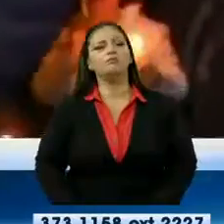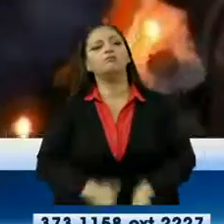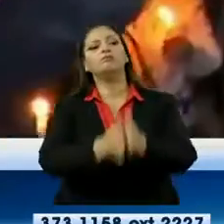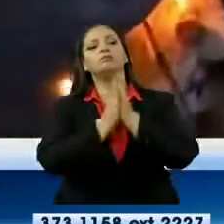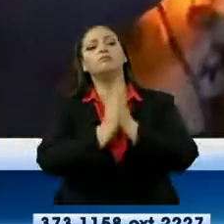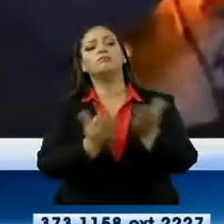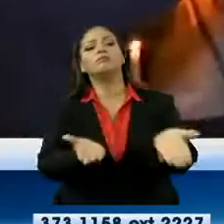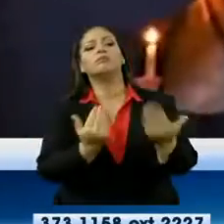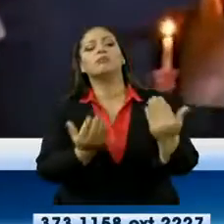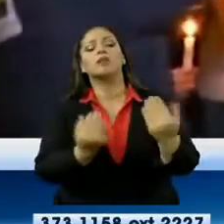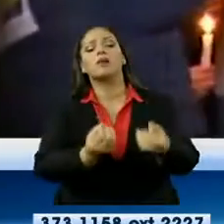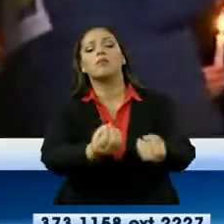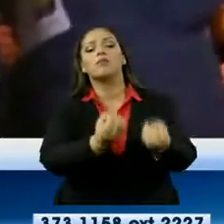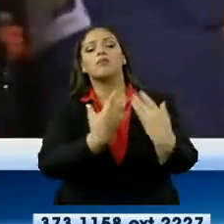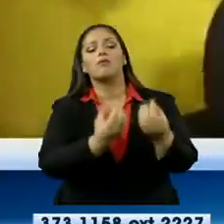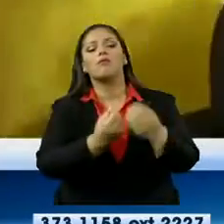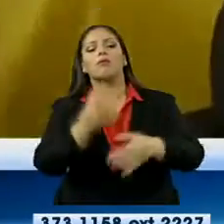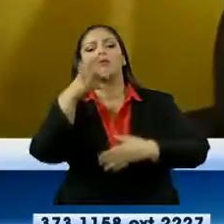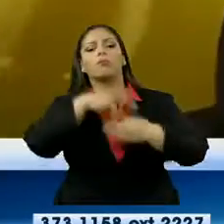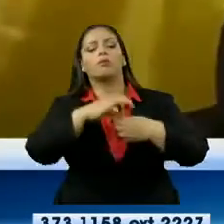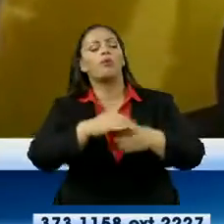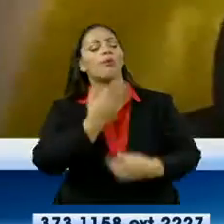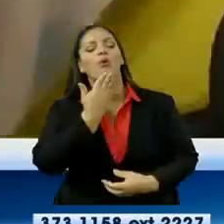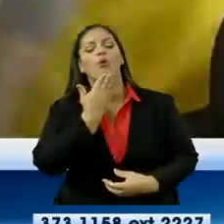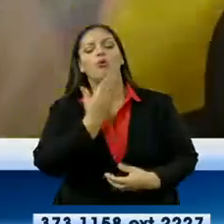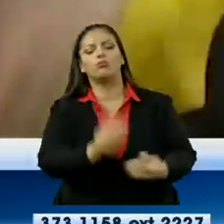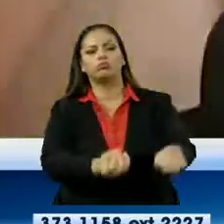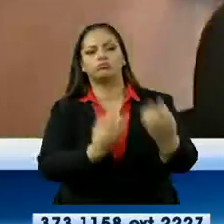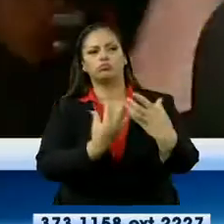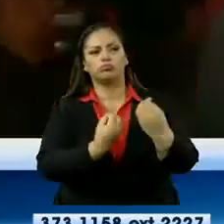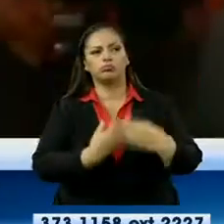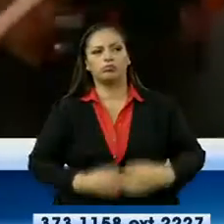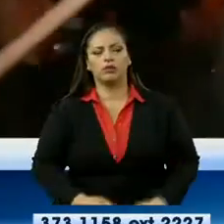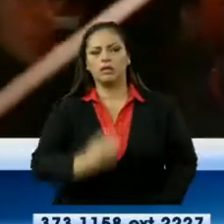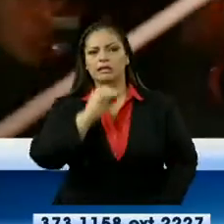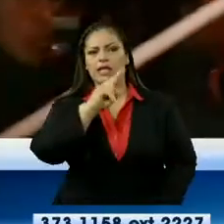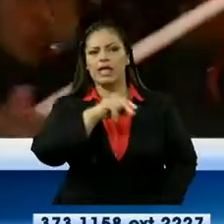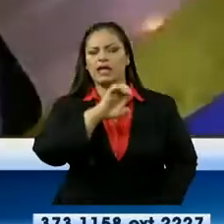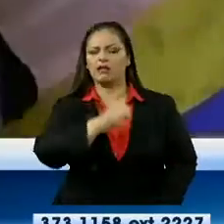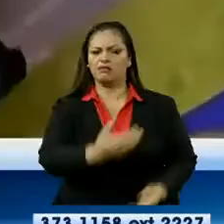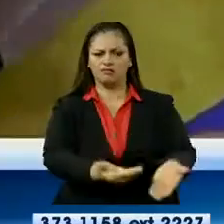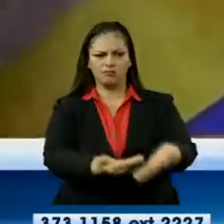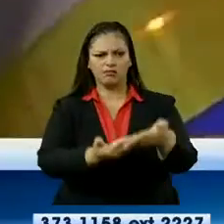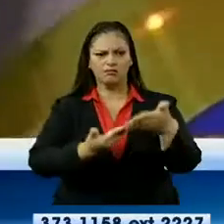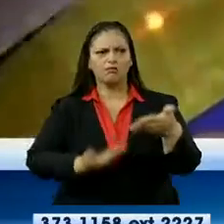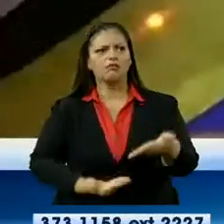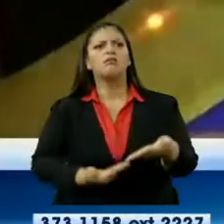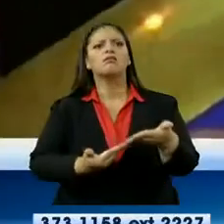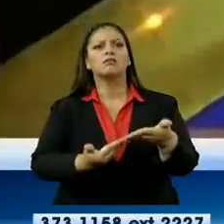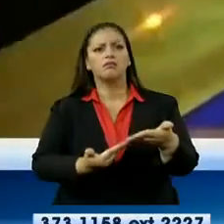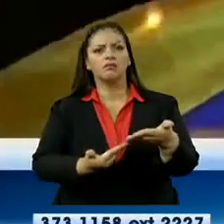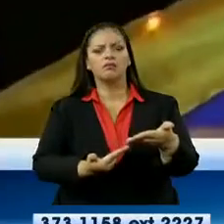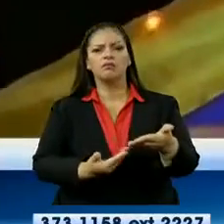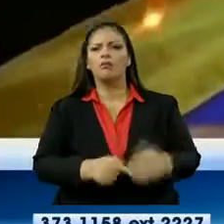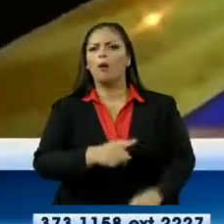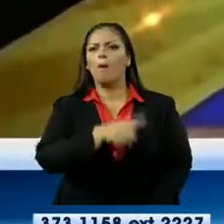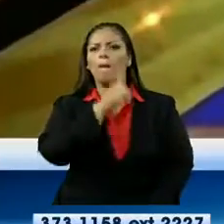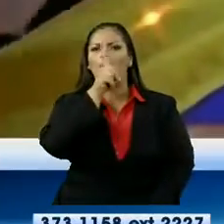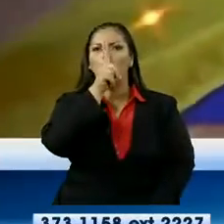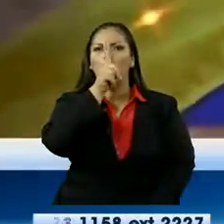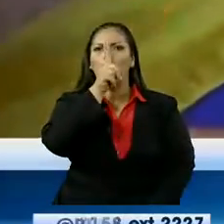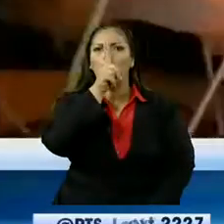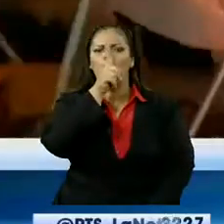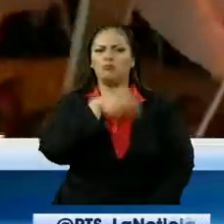resultados de las elecciones pasadas. Que el CNE nos entregue los resultados. Mientras más hermetismo hay, más